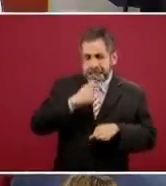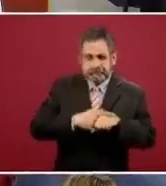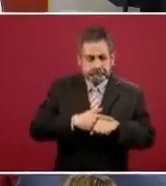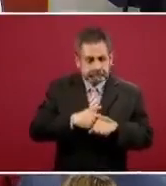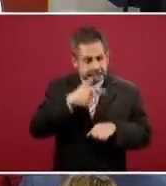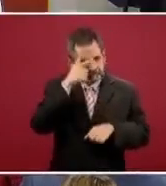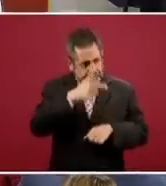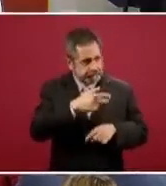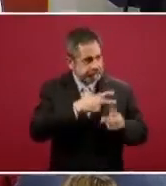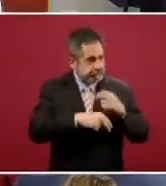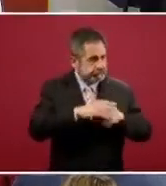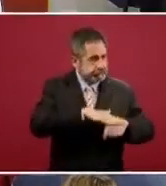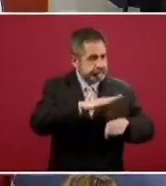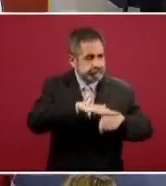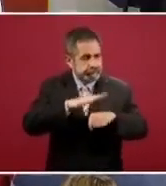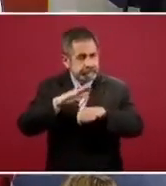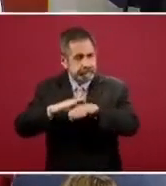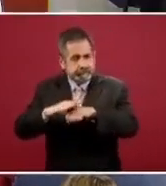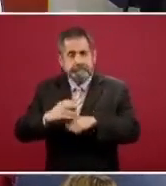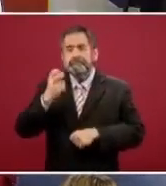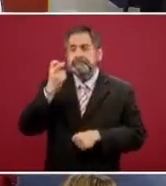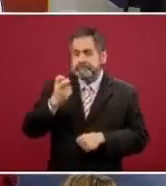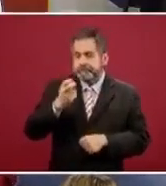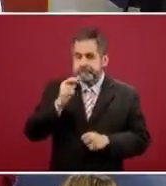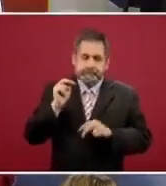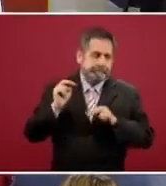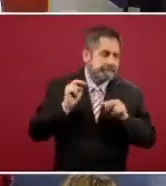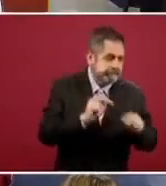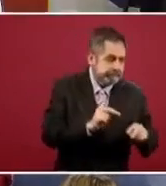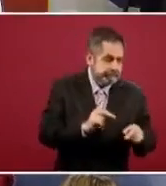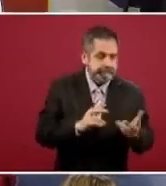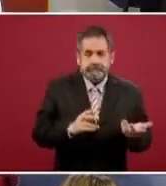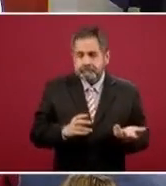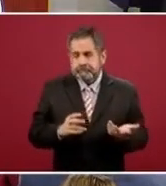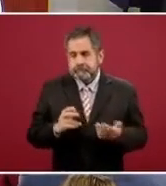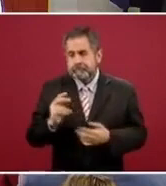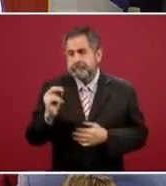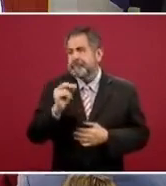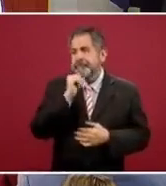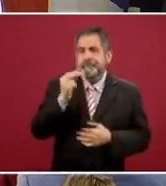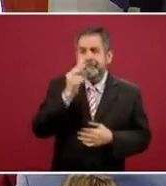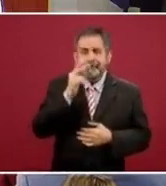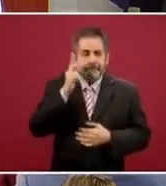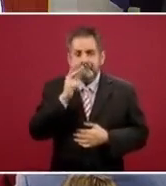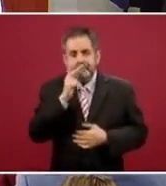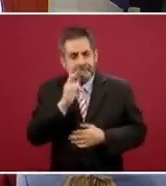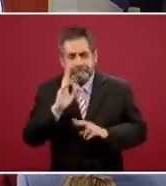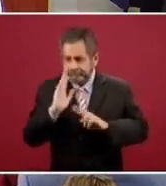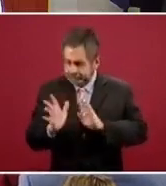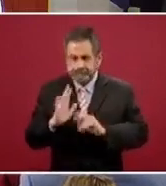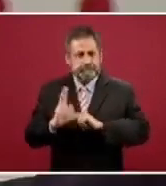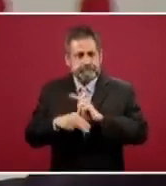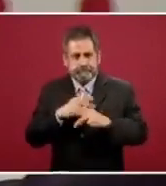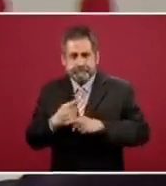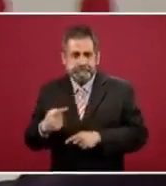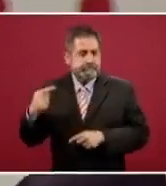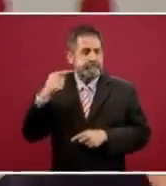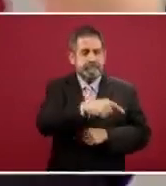empezaran a aumentar, es una señal muy temprana que no necesita de la confirmación diagnóstica para decir ahí